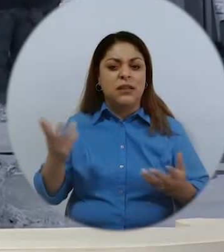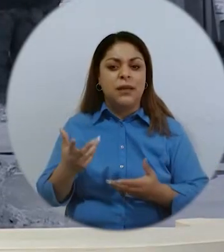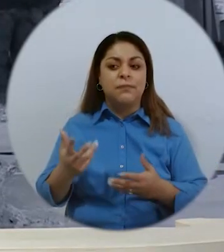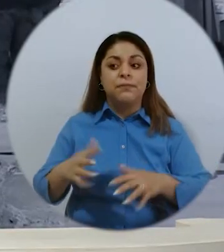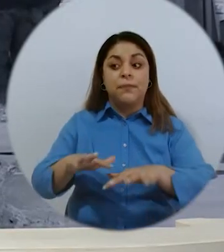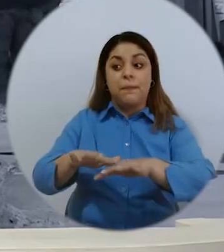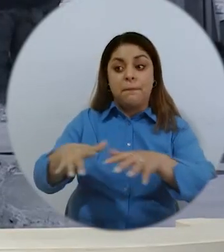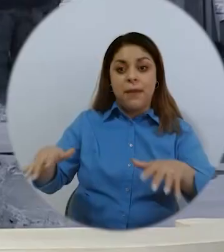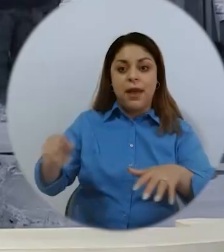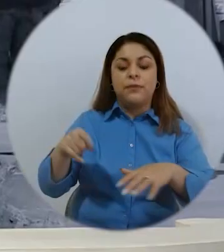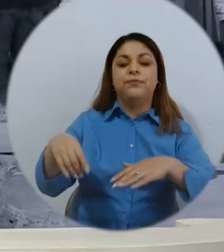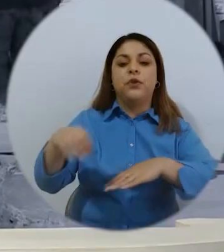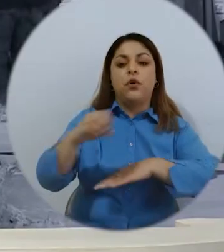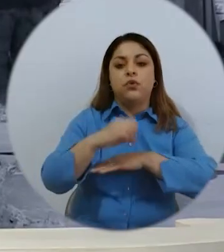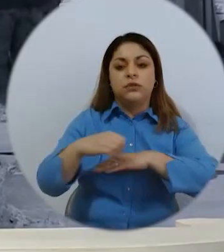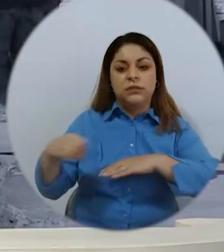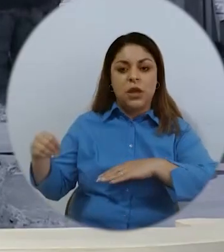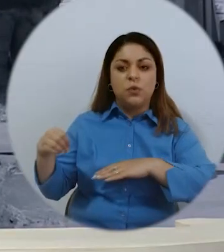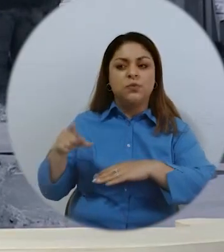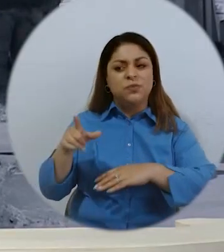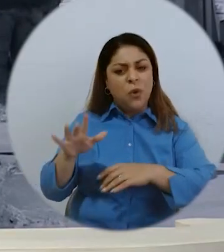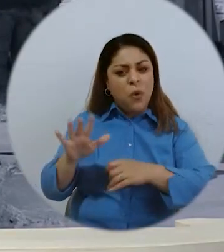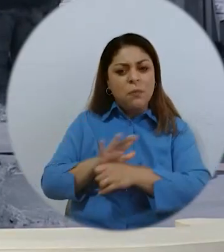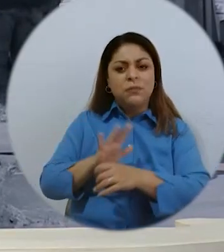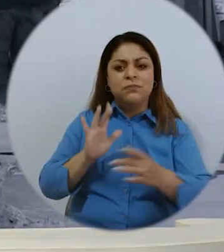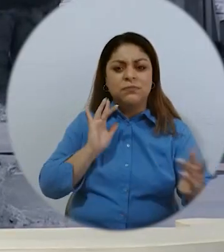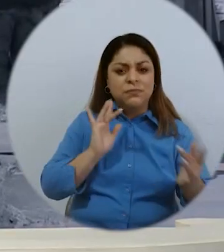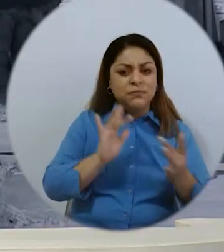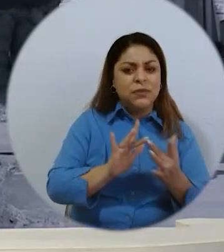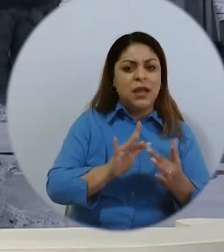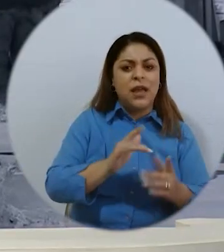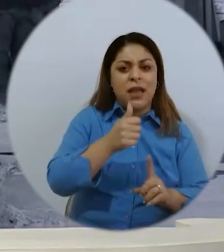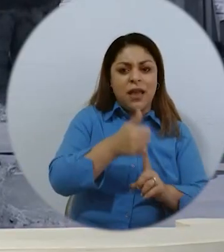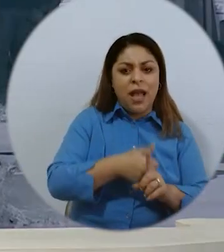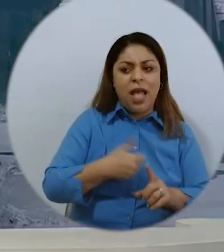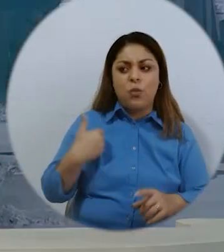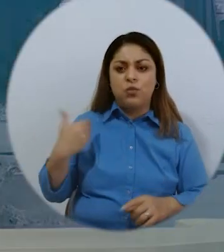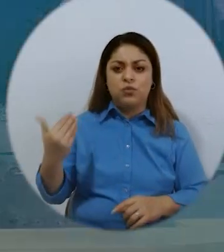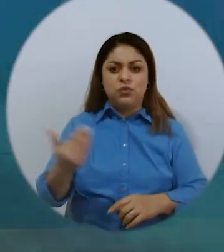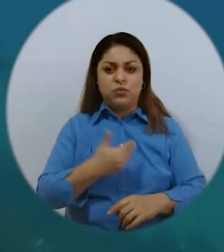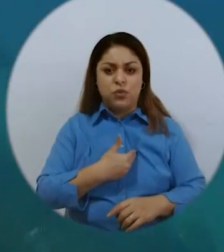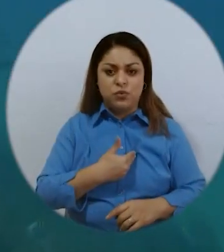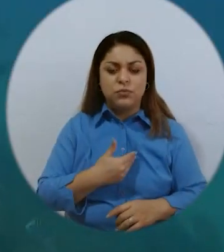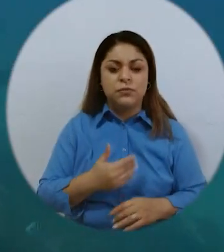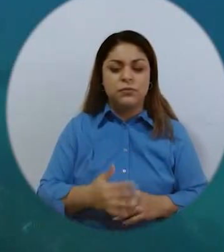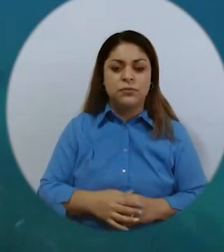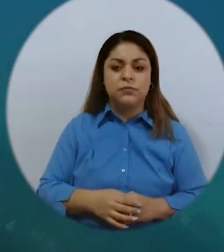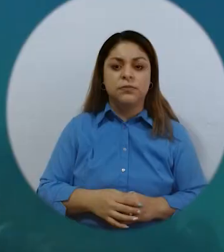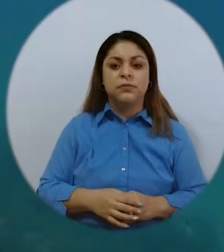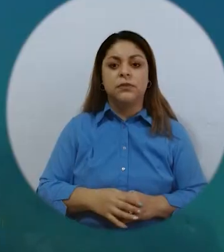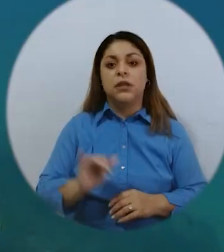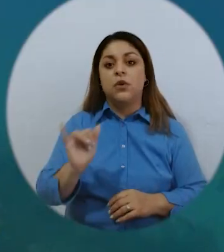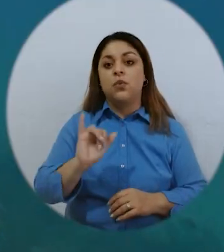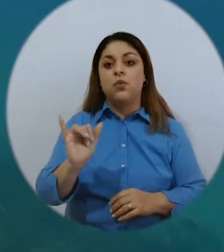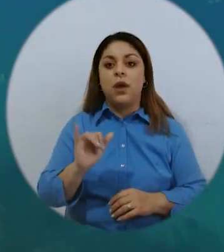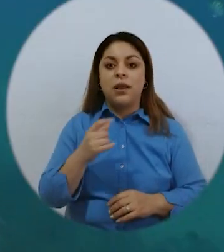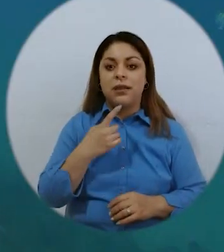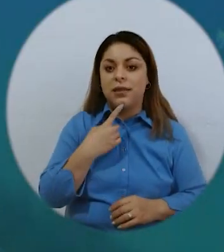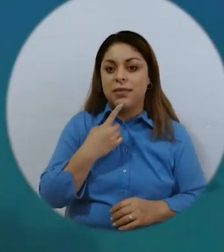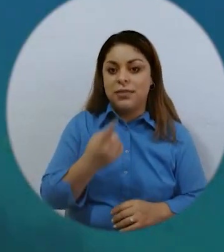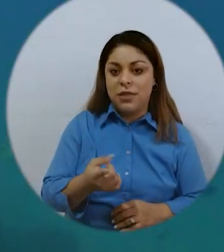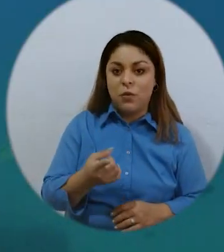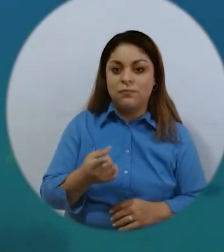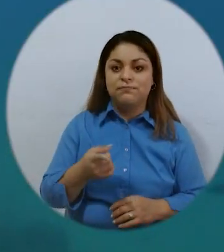el océano, está absolutamente conectado con cada una y con cada uno de nosotros. Como